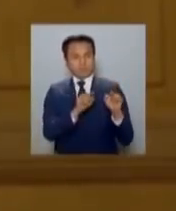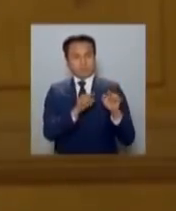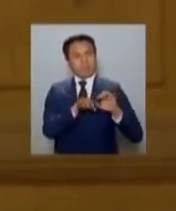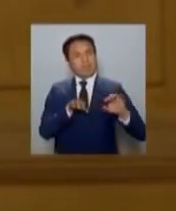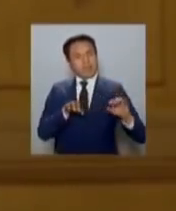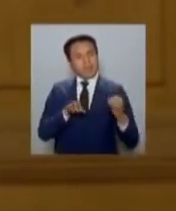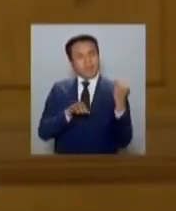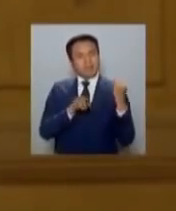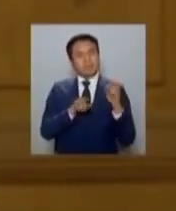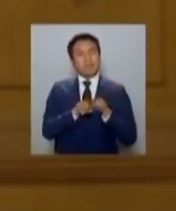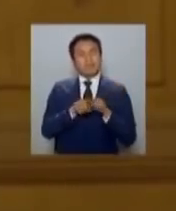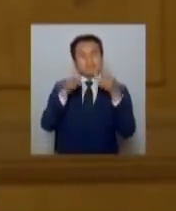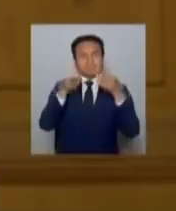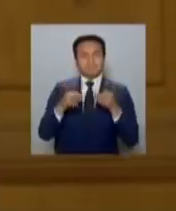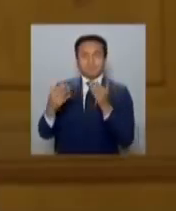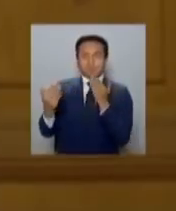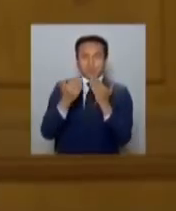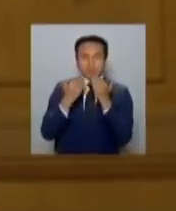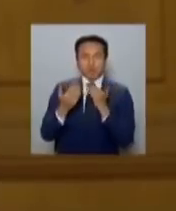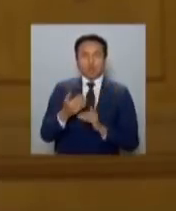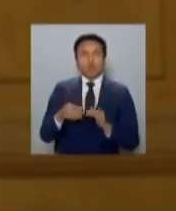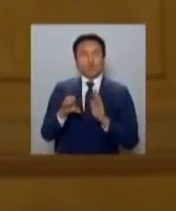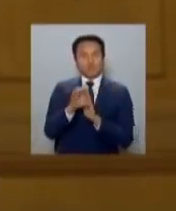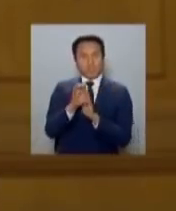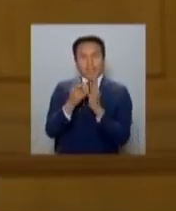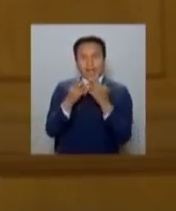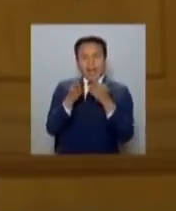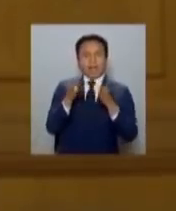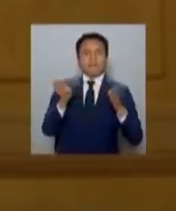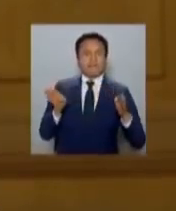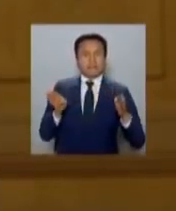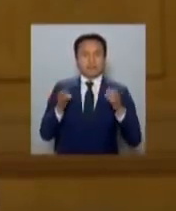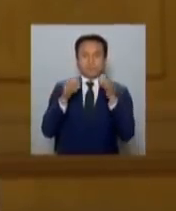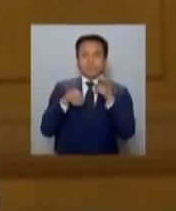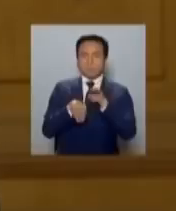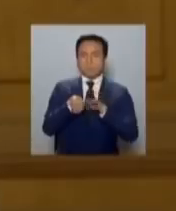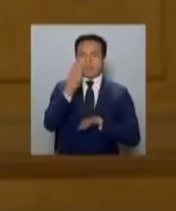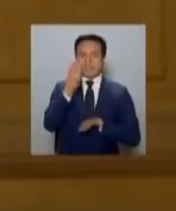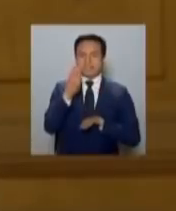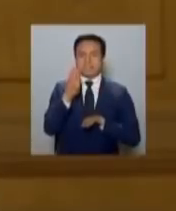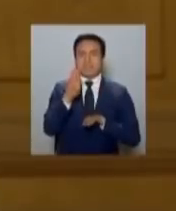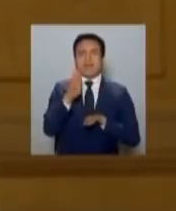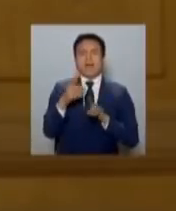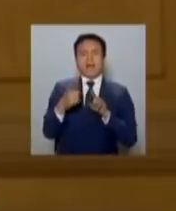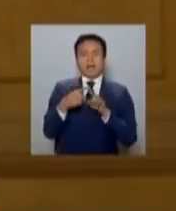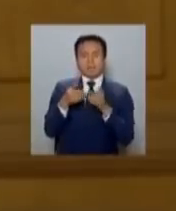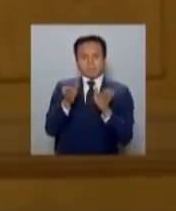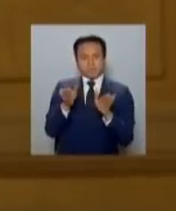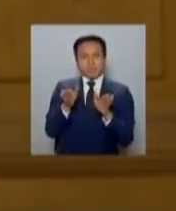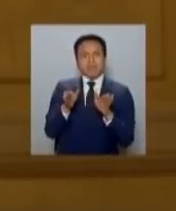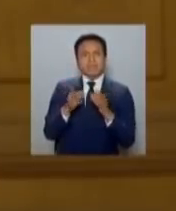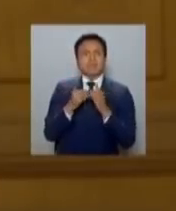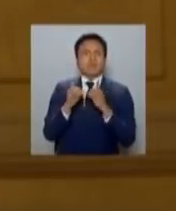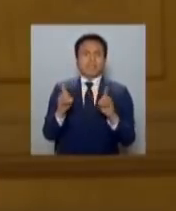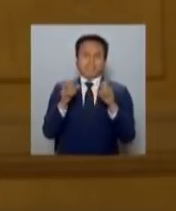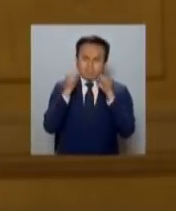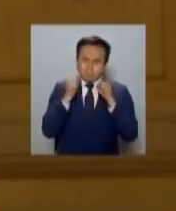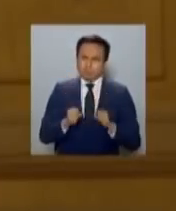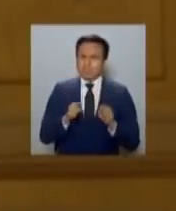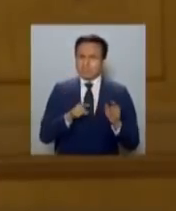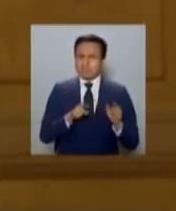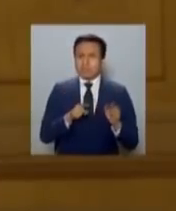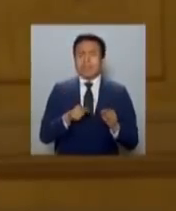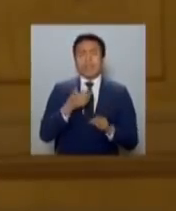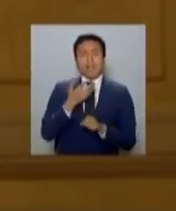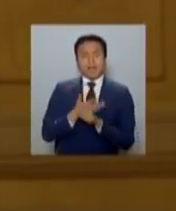de la coalición, con alta representación que lograron los partidos del bloque socialdemócrata, así los califican, socialdemócrata en el gabinete. Claro, cada una de